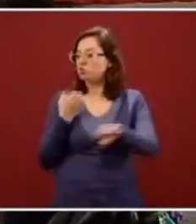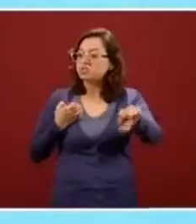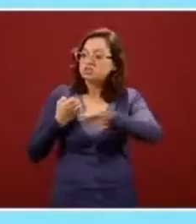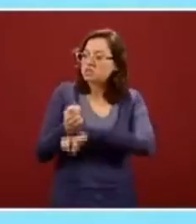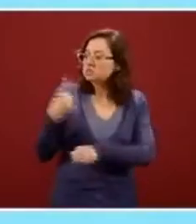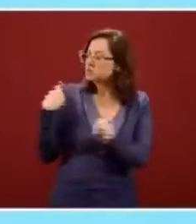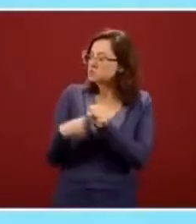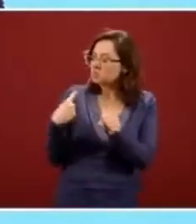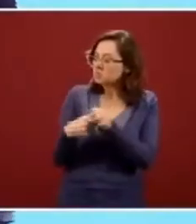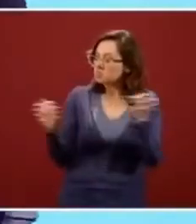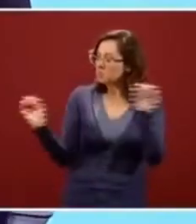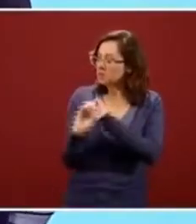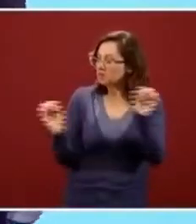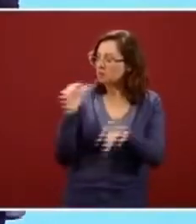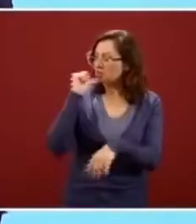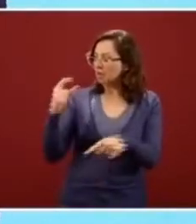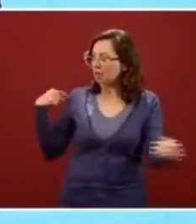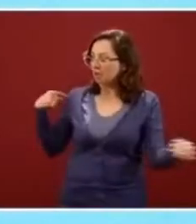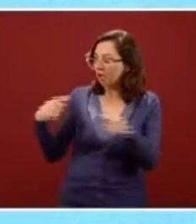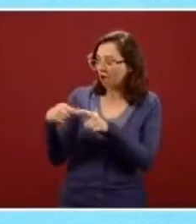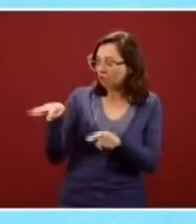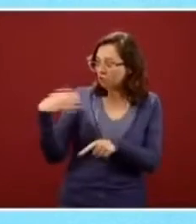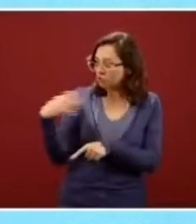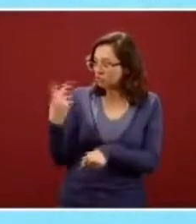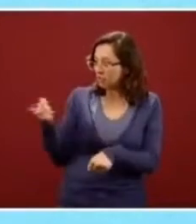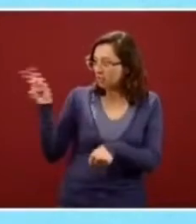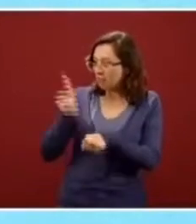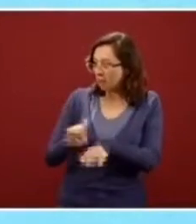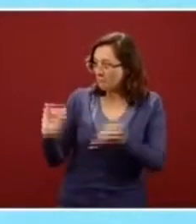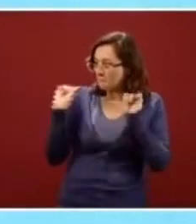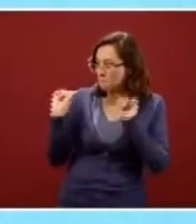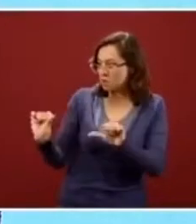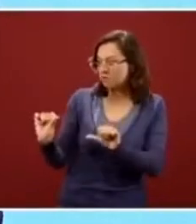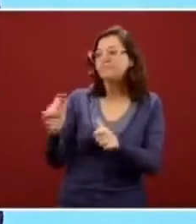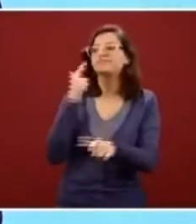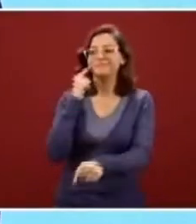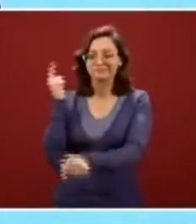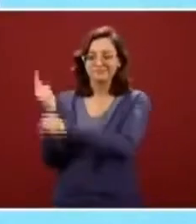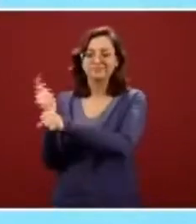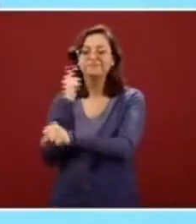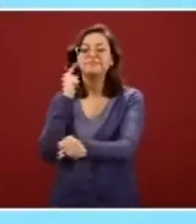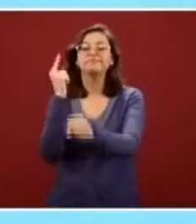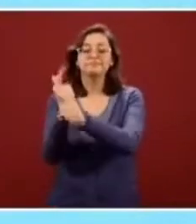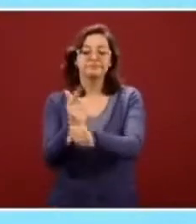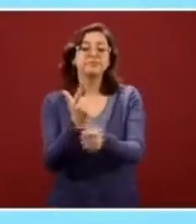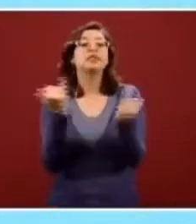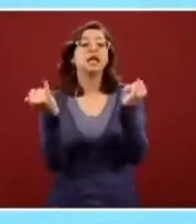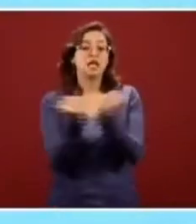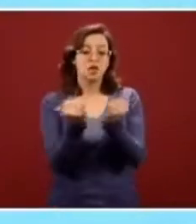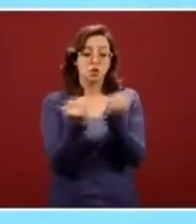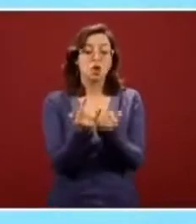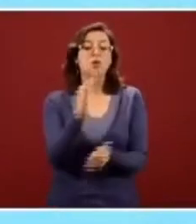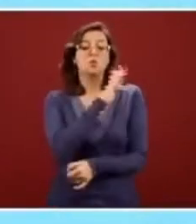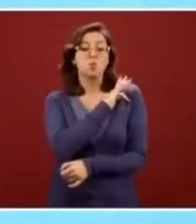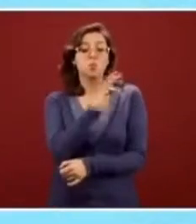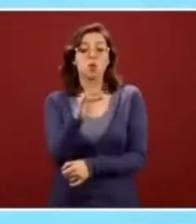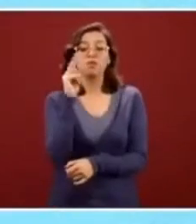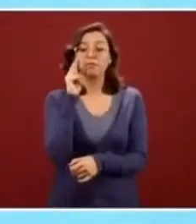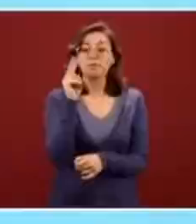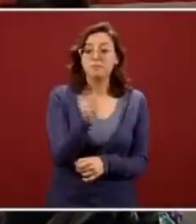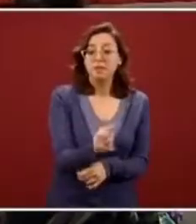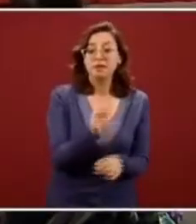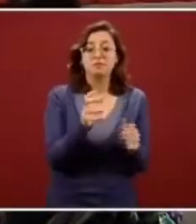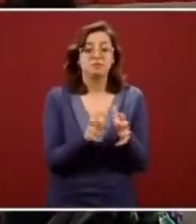confirmados en los últimos 14 días, vamos también a poder identificar por estado cómo se están en su momento